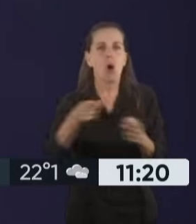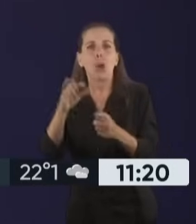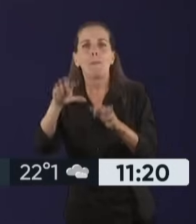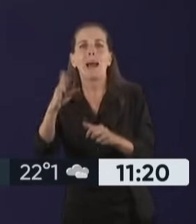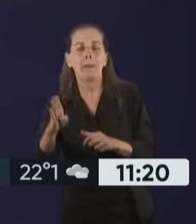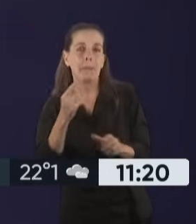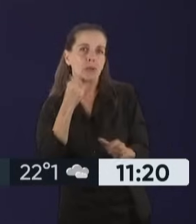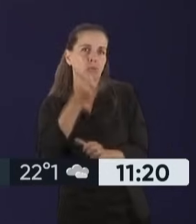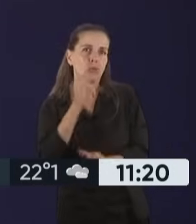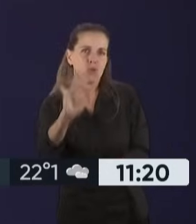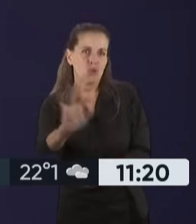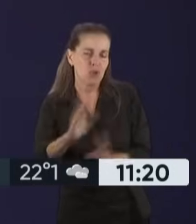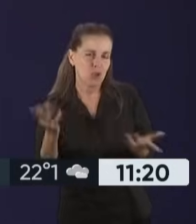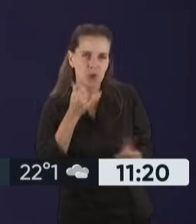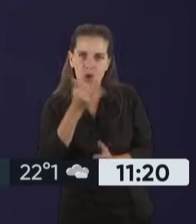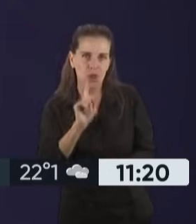te los voy a contar.